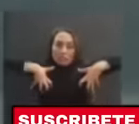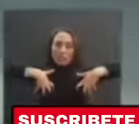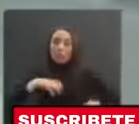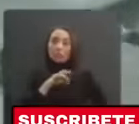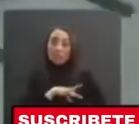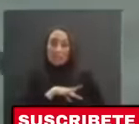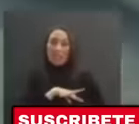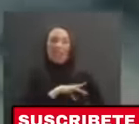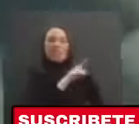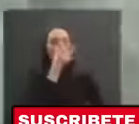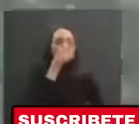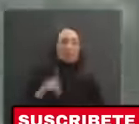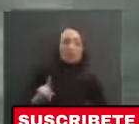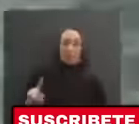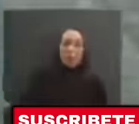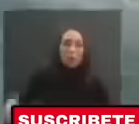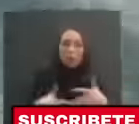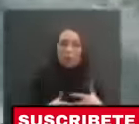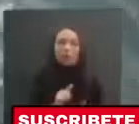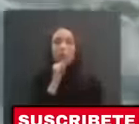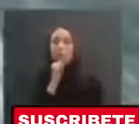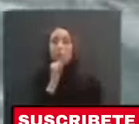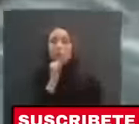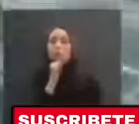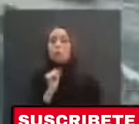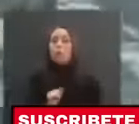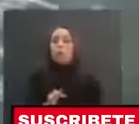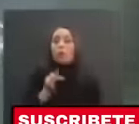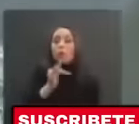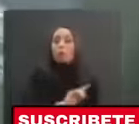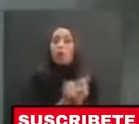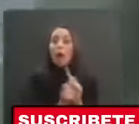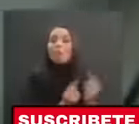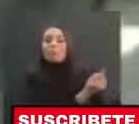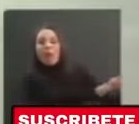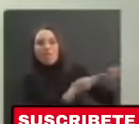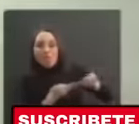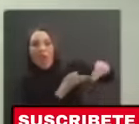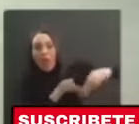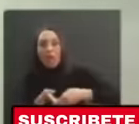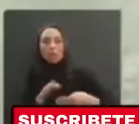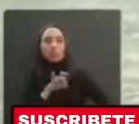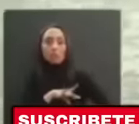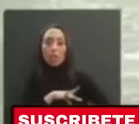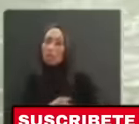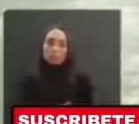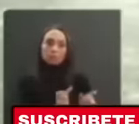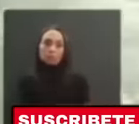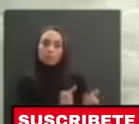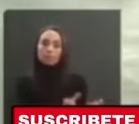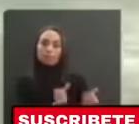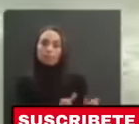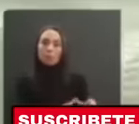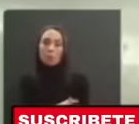un atractivo para su pesca, nunca se sabe si esta condición podría cambiar. Y por ello su control seguirá permanente en